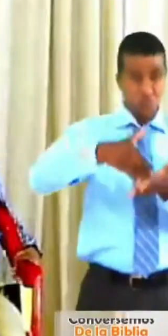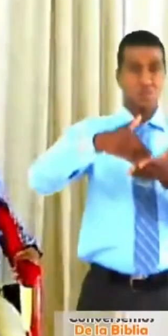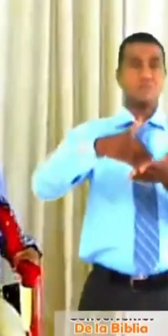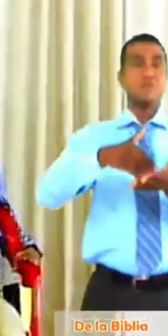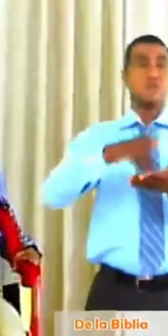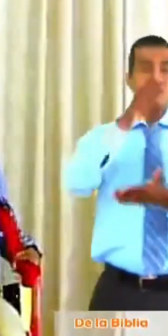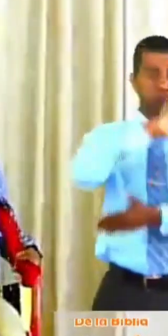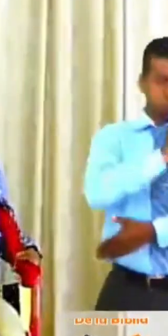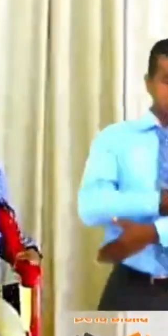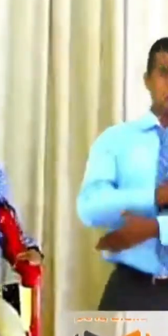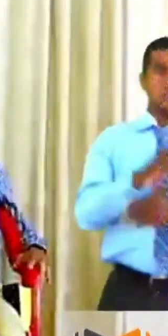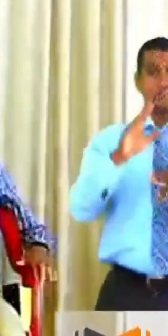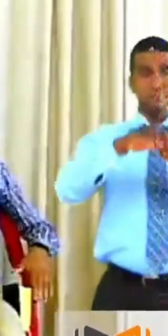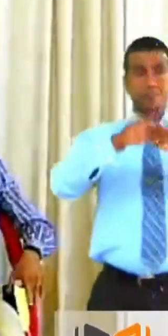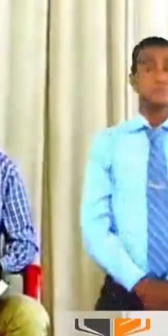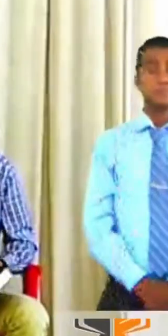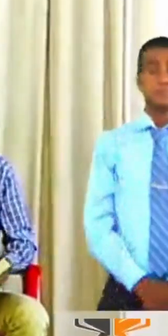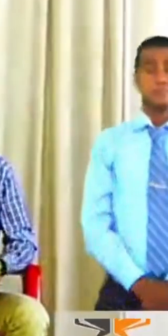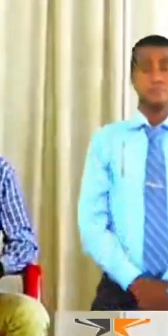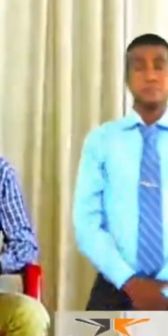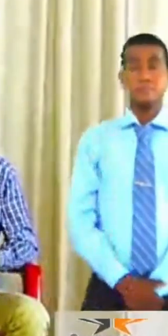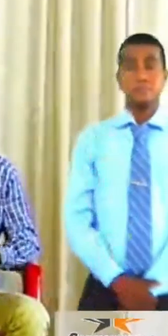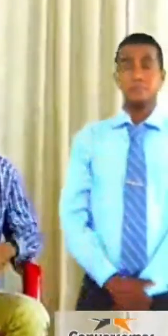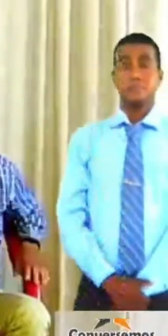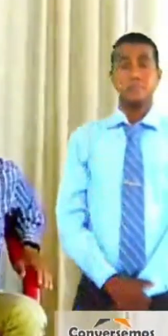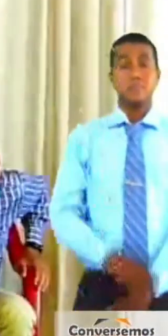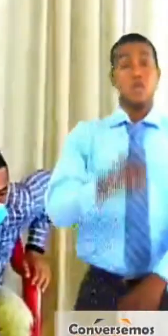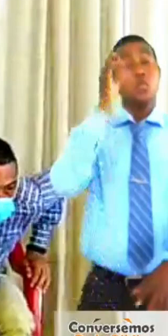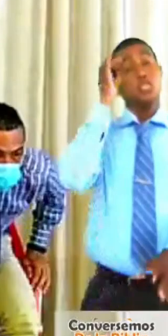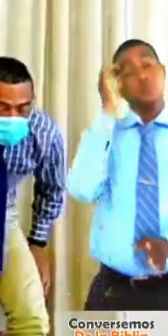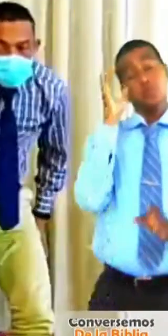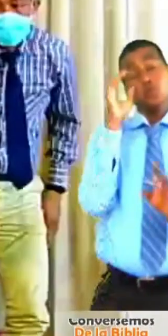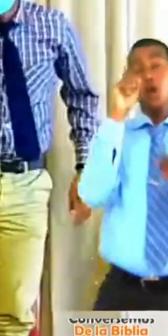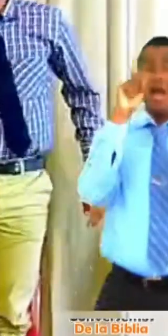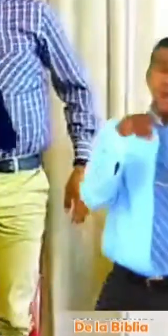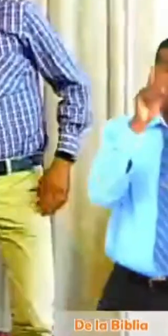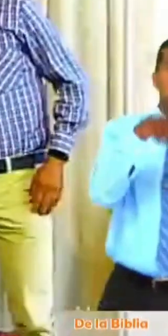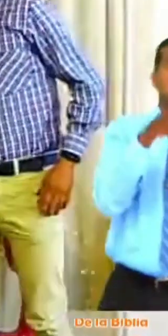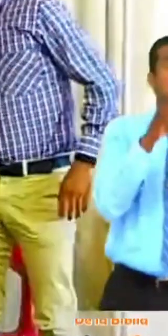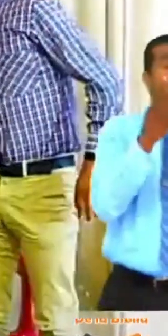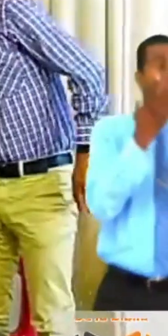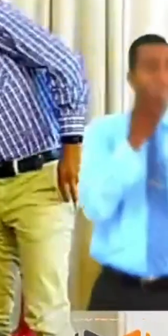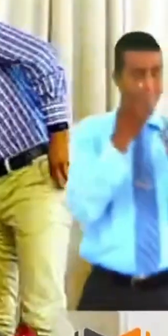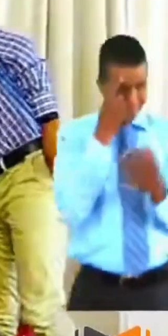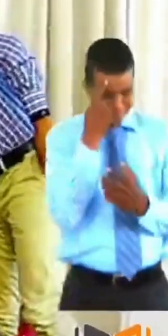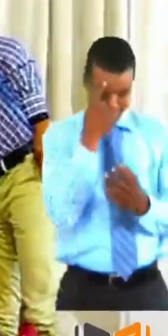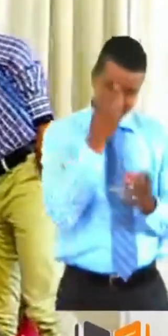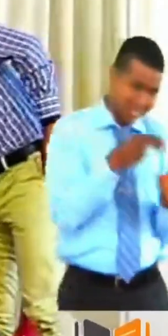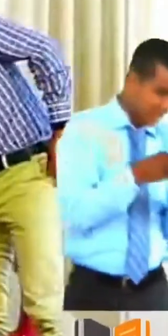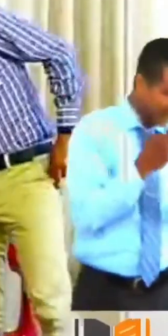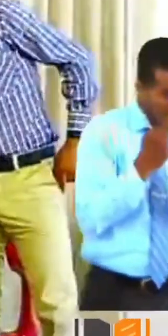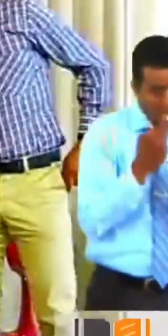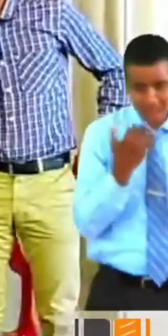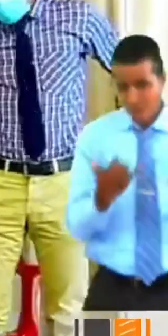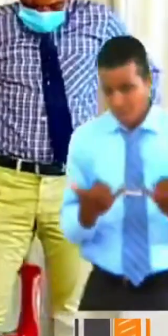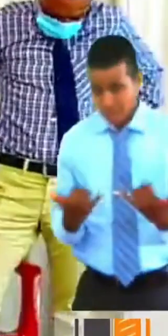Dios te invito a que te coloques en pie. De pronto alguien quiera regresar atrás. Hermano, en este momento